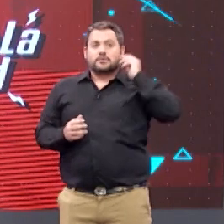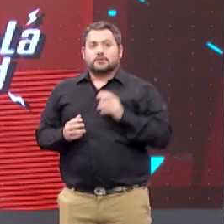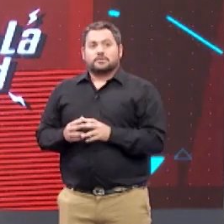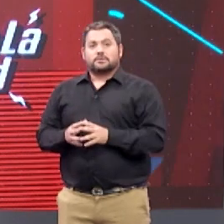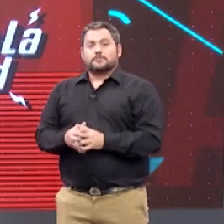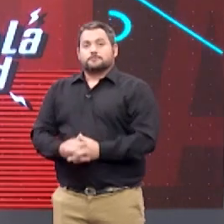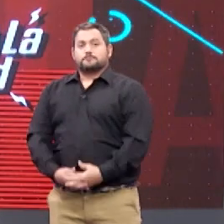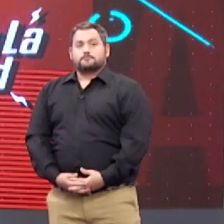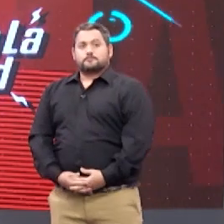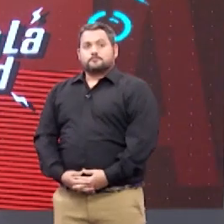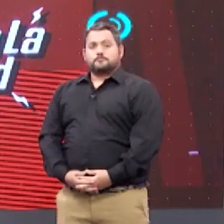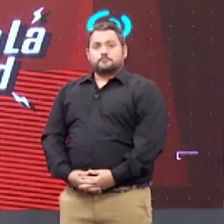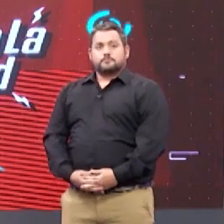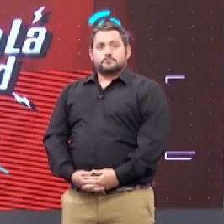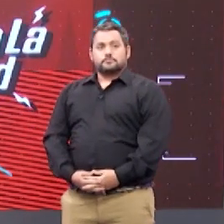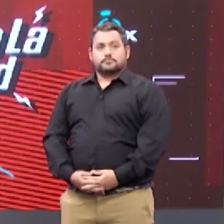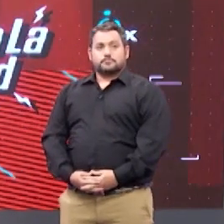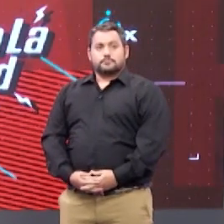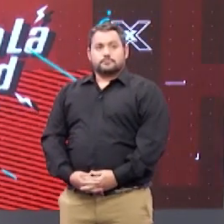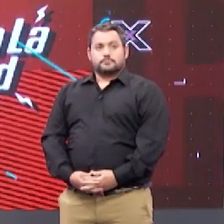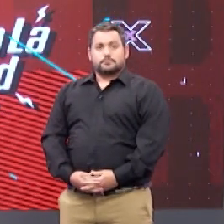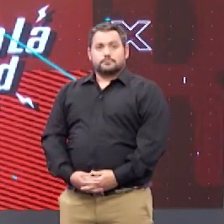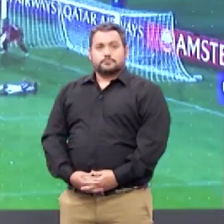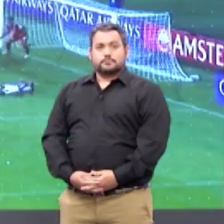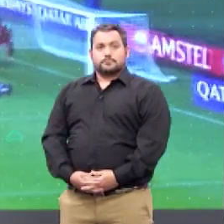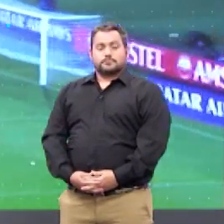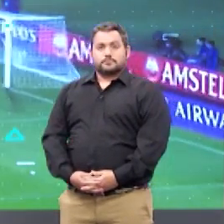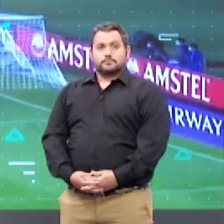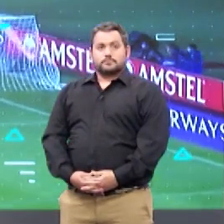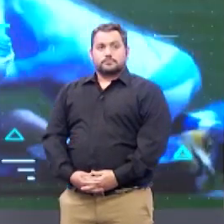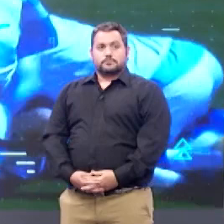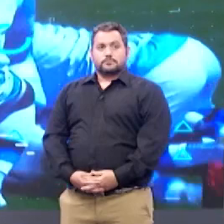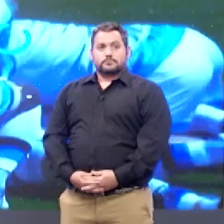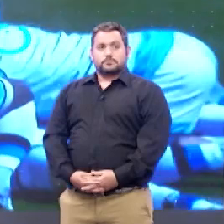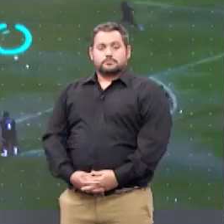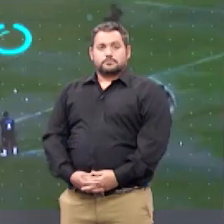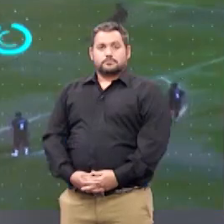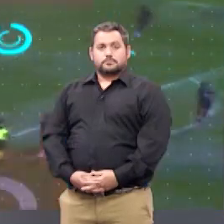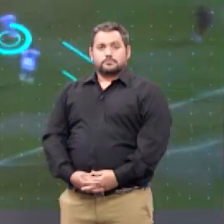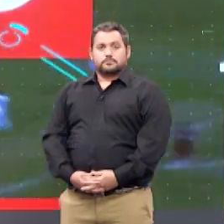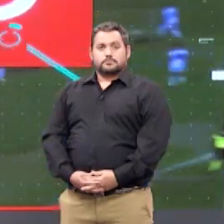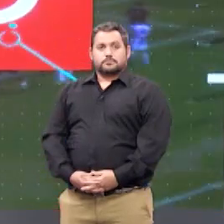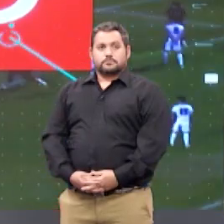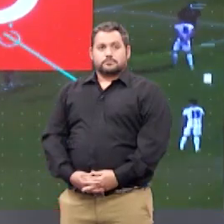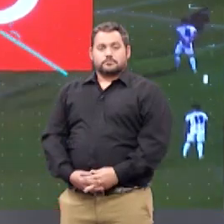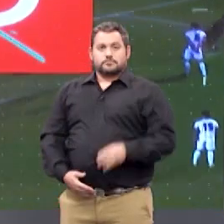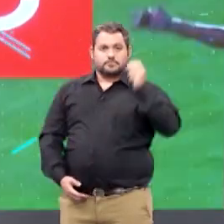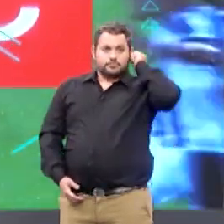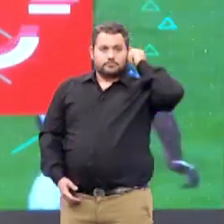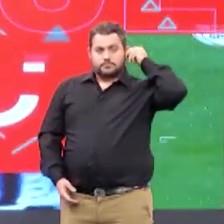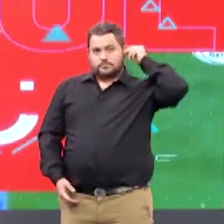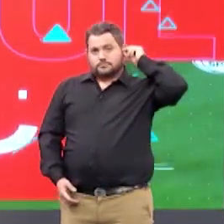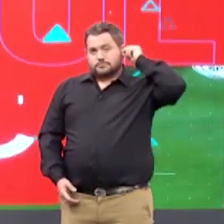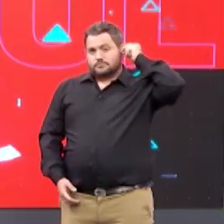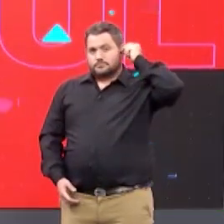Farré. Bueno, a mí dentro de lo que voy a decir, dentro del diagrama del partido, por supuesto los dos técnicos diagraman su partido, y sobre